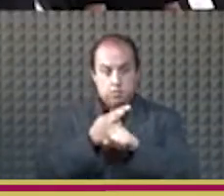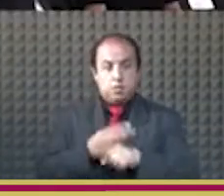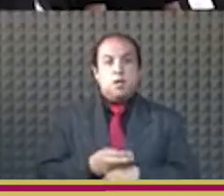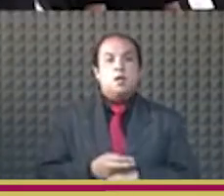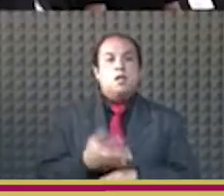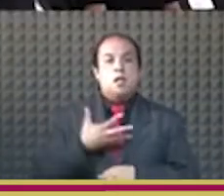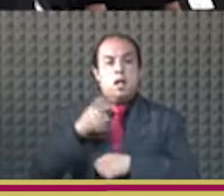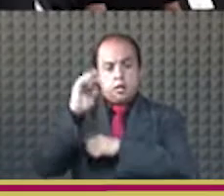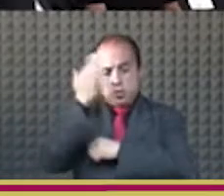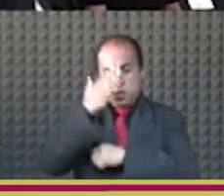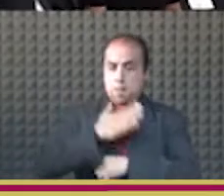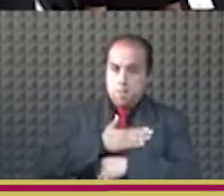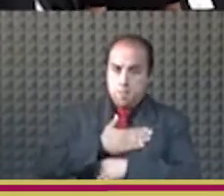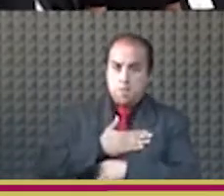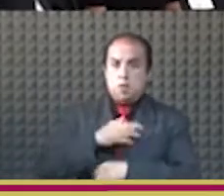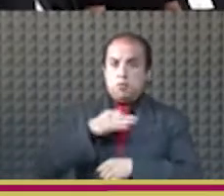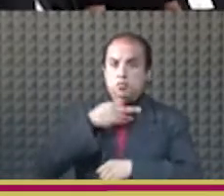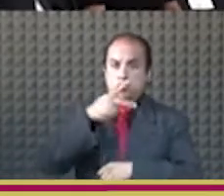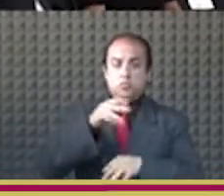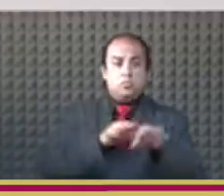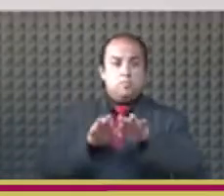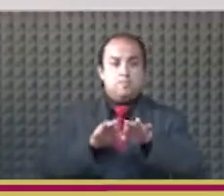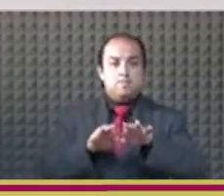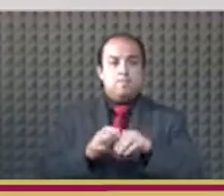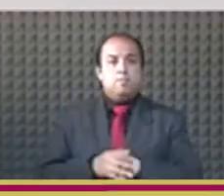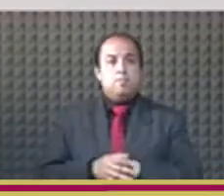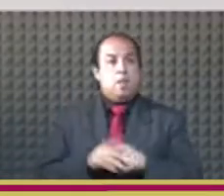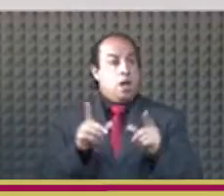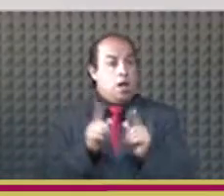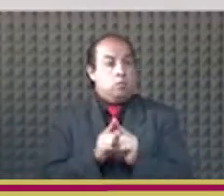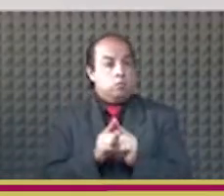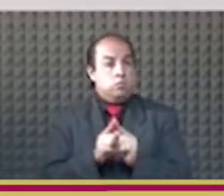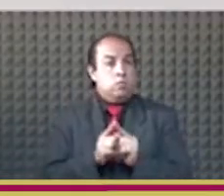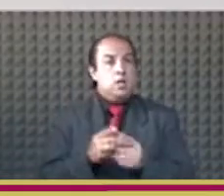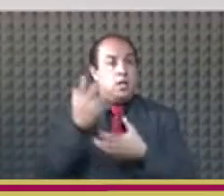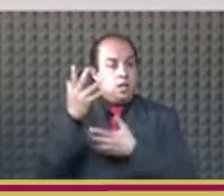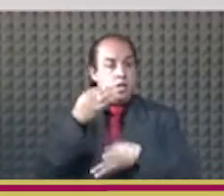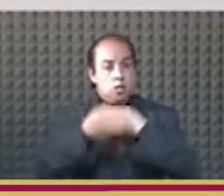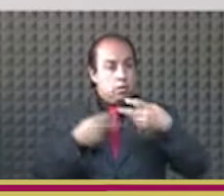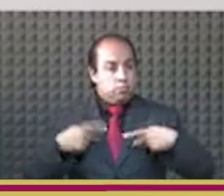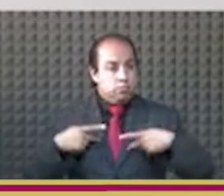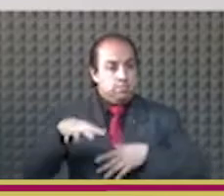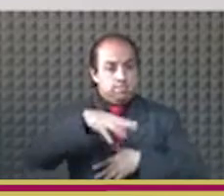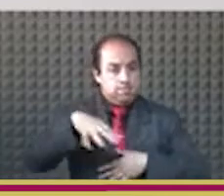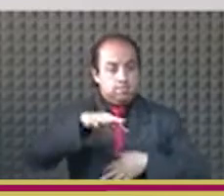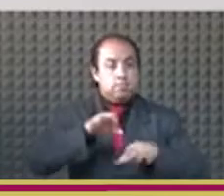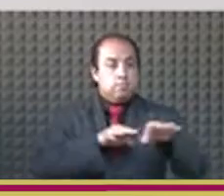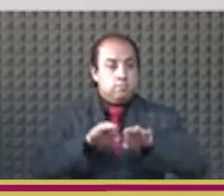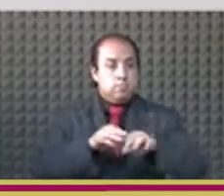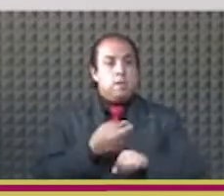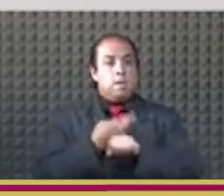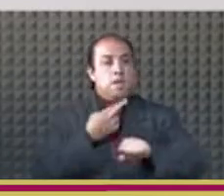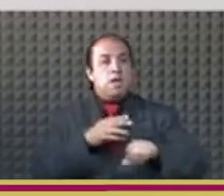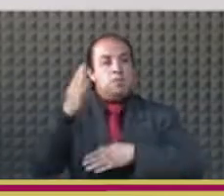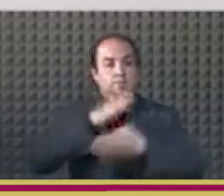sincero reconocimiento por su labor. Me despido, no sin antes desearles a las personas buscadoras de empleo el mayor de